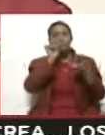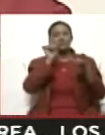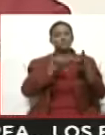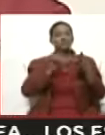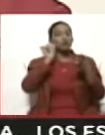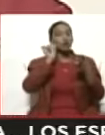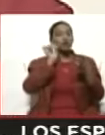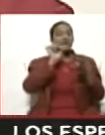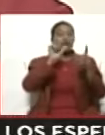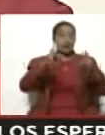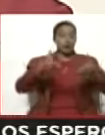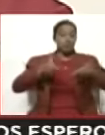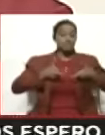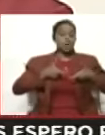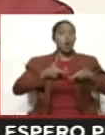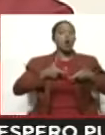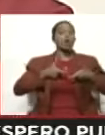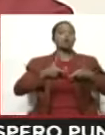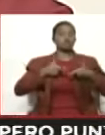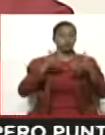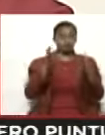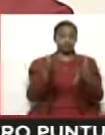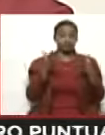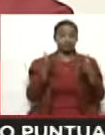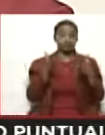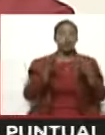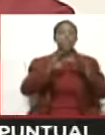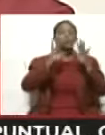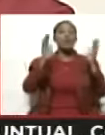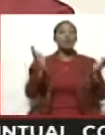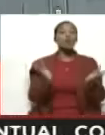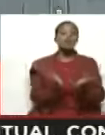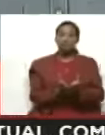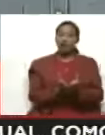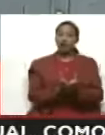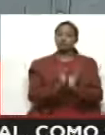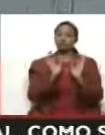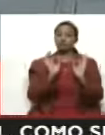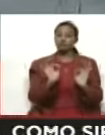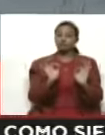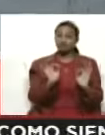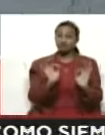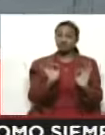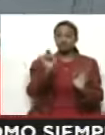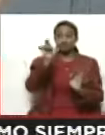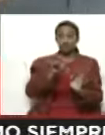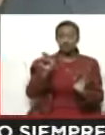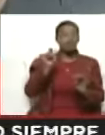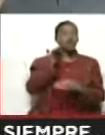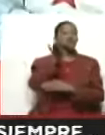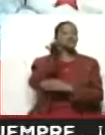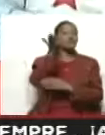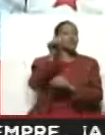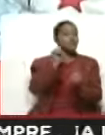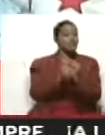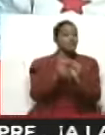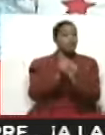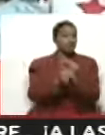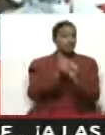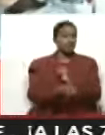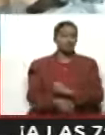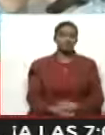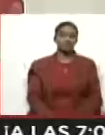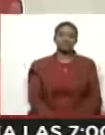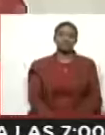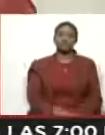Campeones mundiales en levantamiento de pesas. Sub-17, ese es el futuro, ¿eh? Y bueno, y cerramos con un hecho que